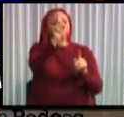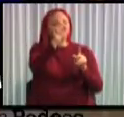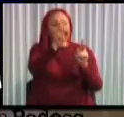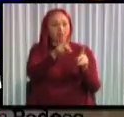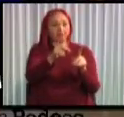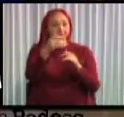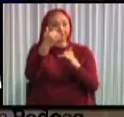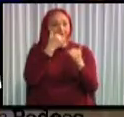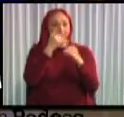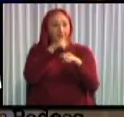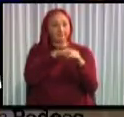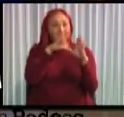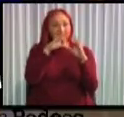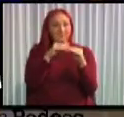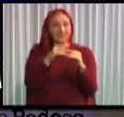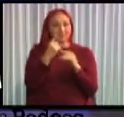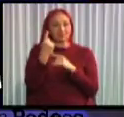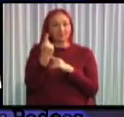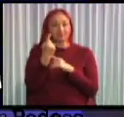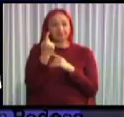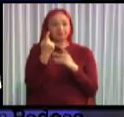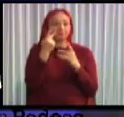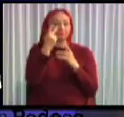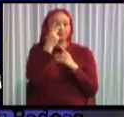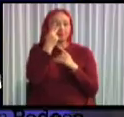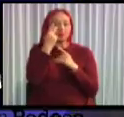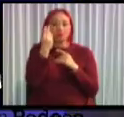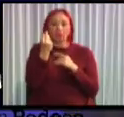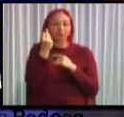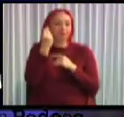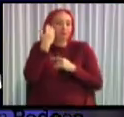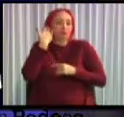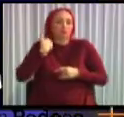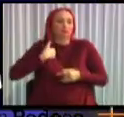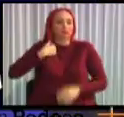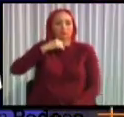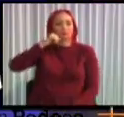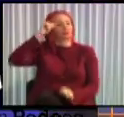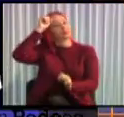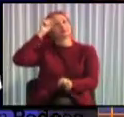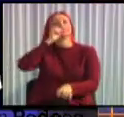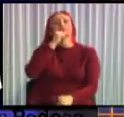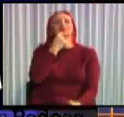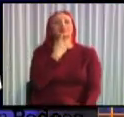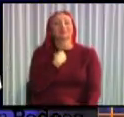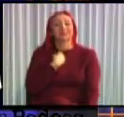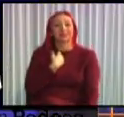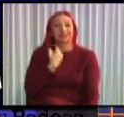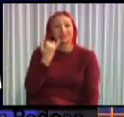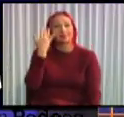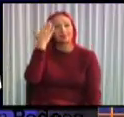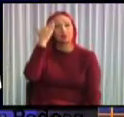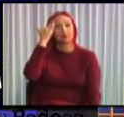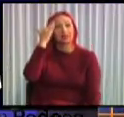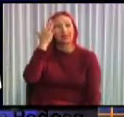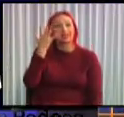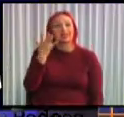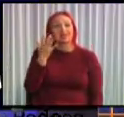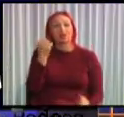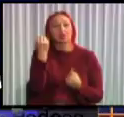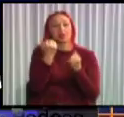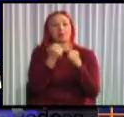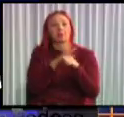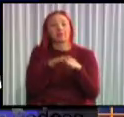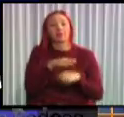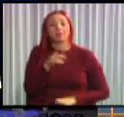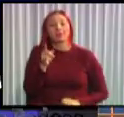una persona que nos llame en este momento, un papá, un señor grande de edad, que me diga por qué quería un carrito de esos, por